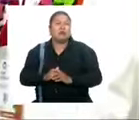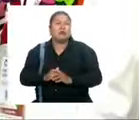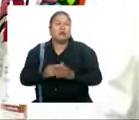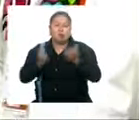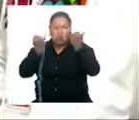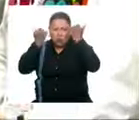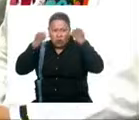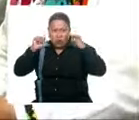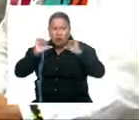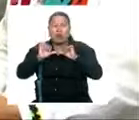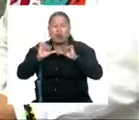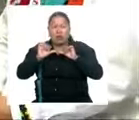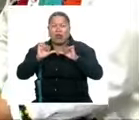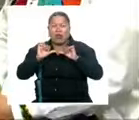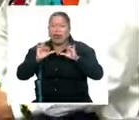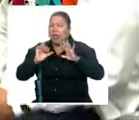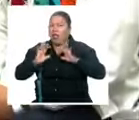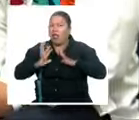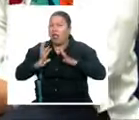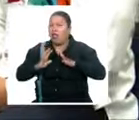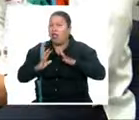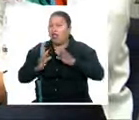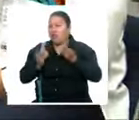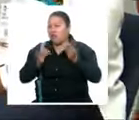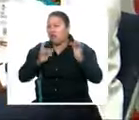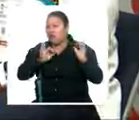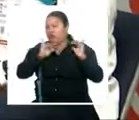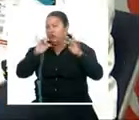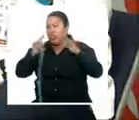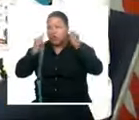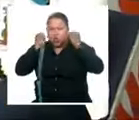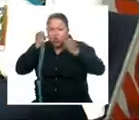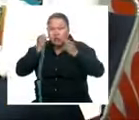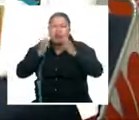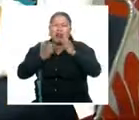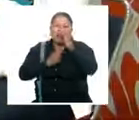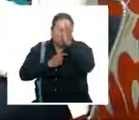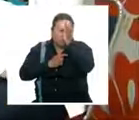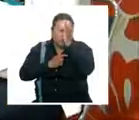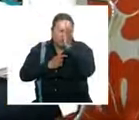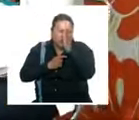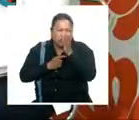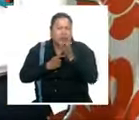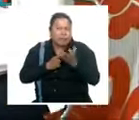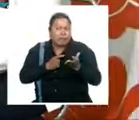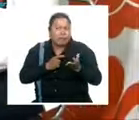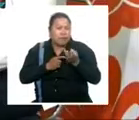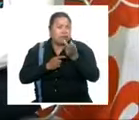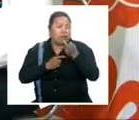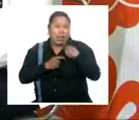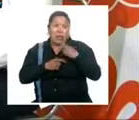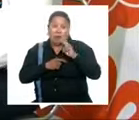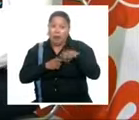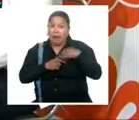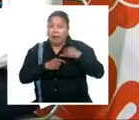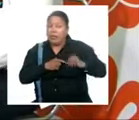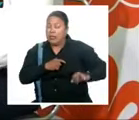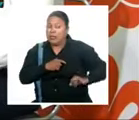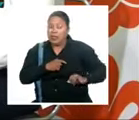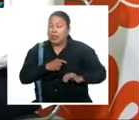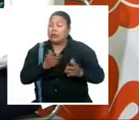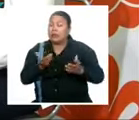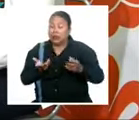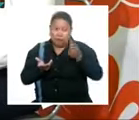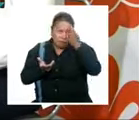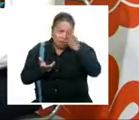pues va mucho turismo de religioso y nos interesa mucho siempre que